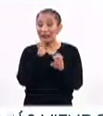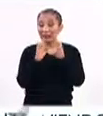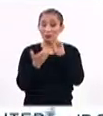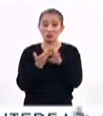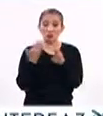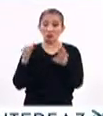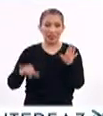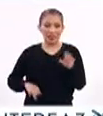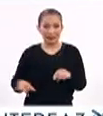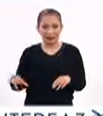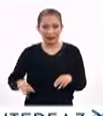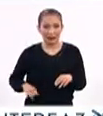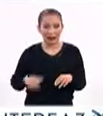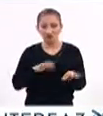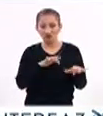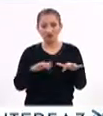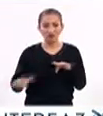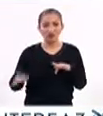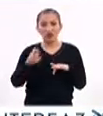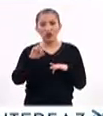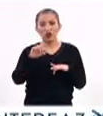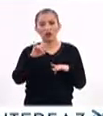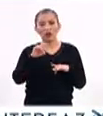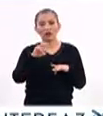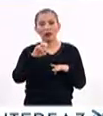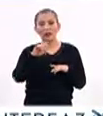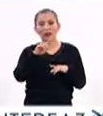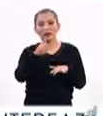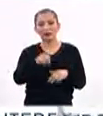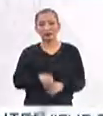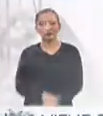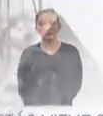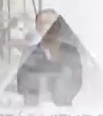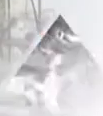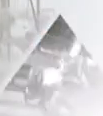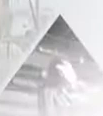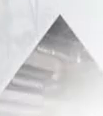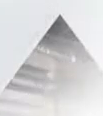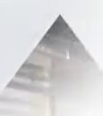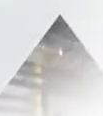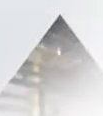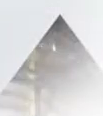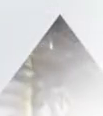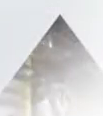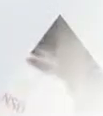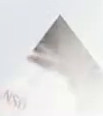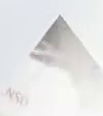entrevista interesantísima con el pianista Rolando Valdés.